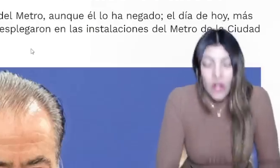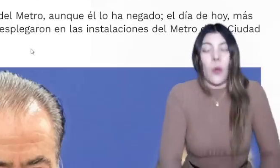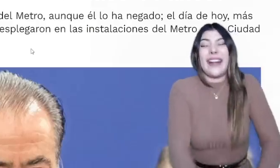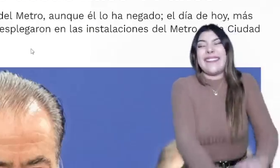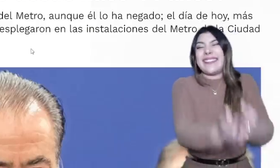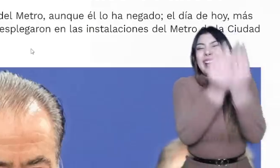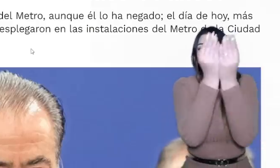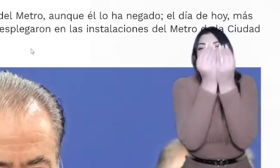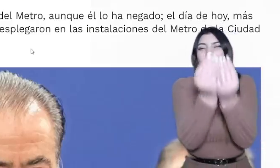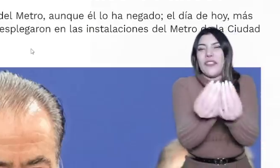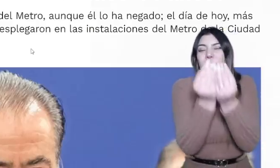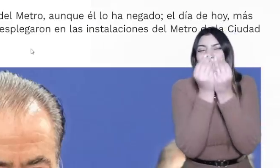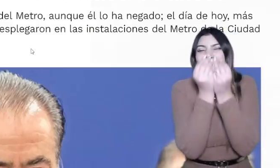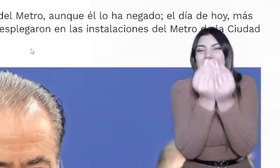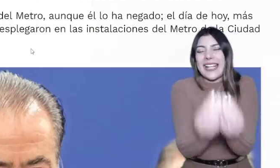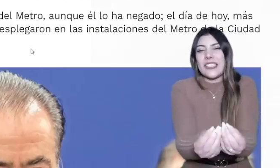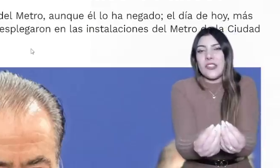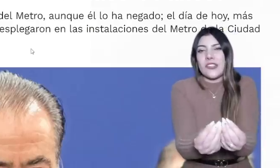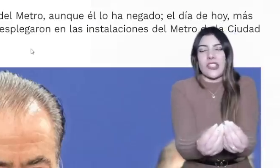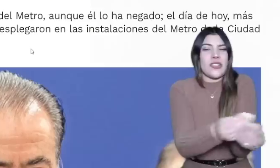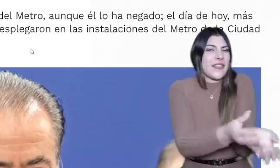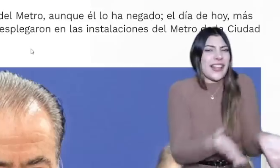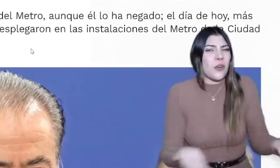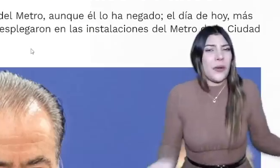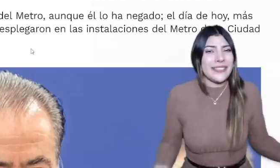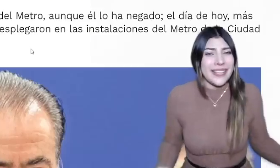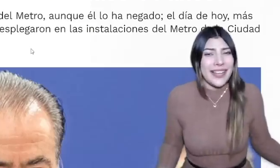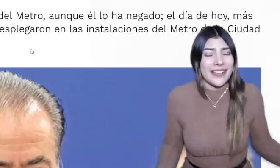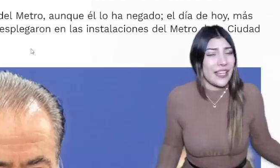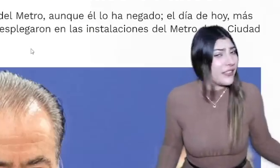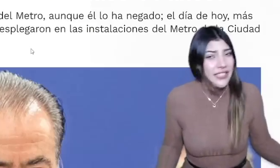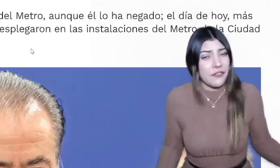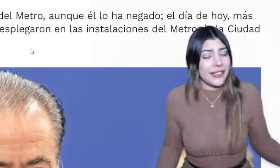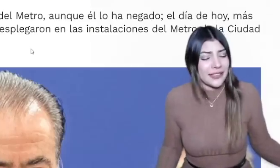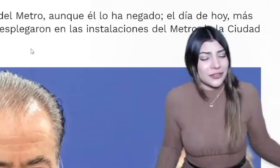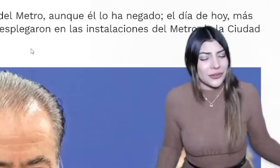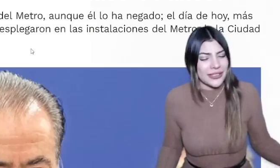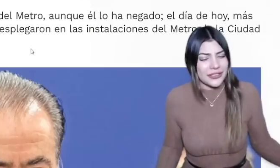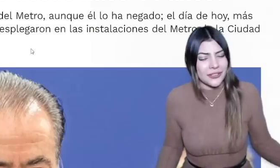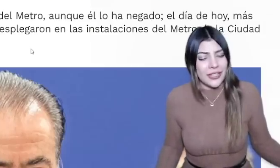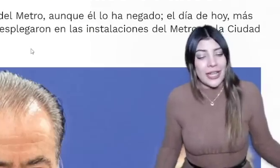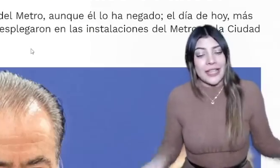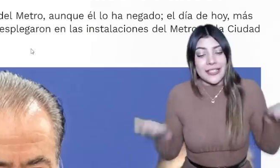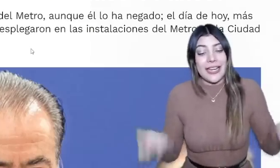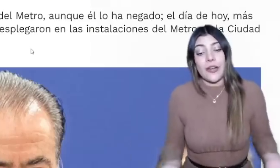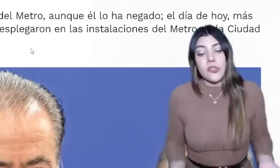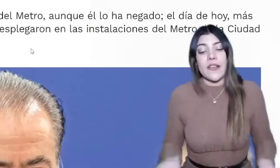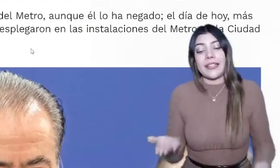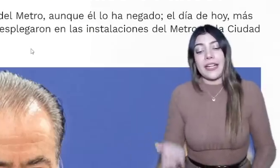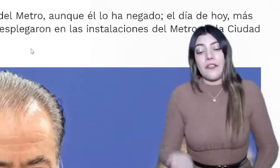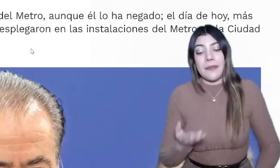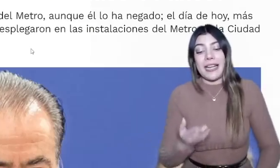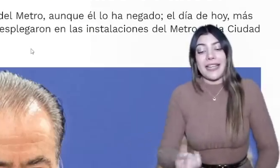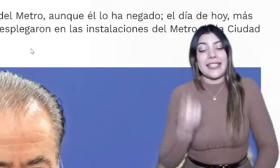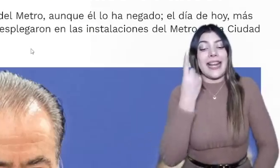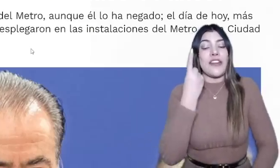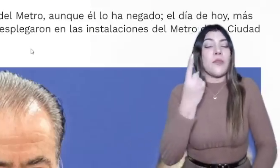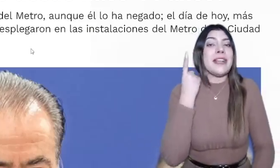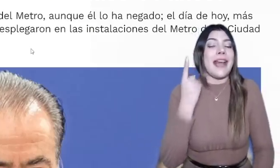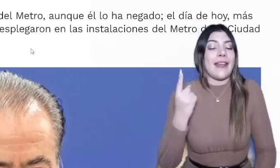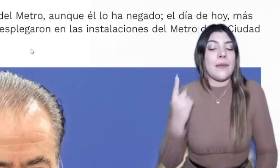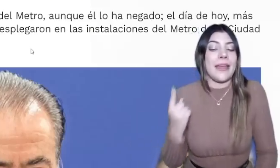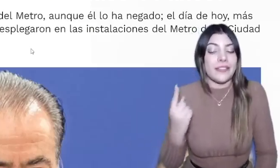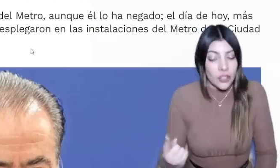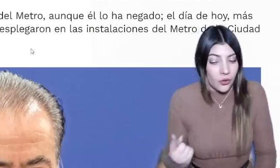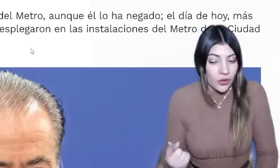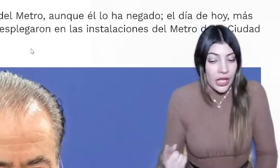años. 44 años. ¿Y no se había dado cuenta de que hacía falta todo esto? Se le acusa de tener familiares en la